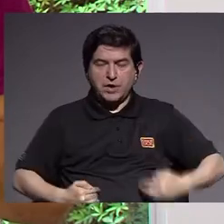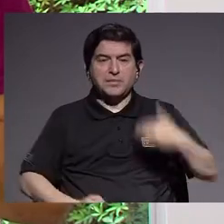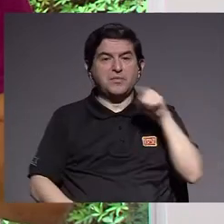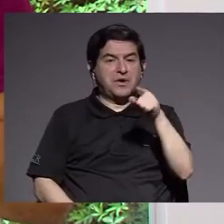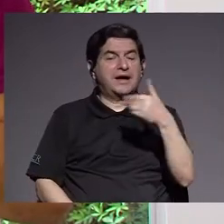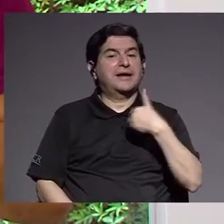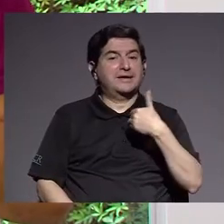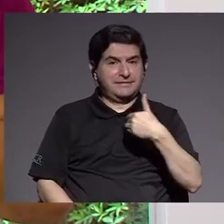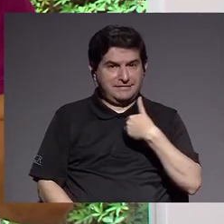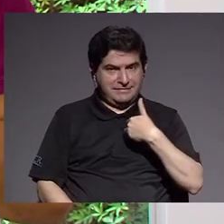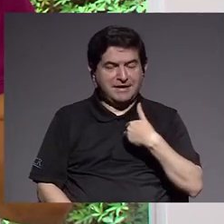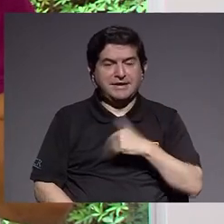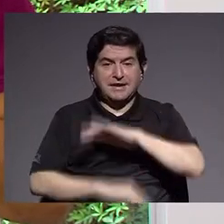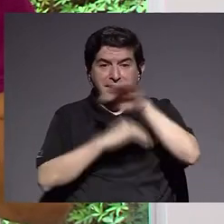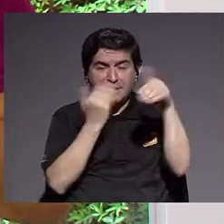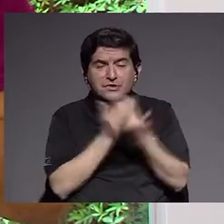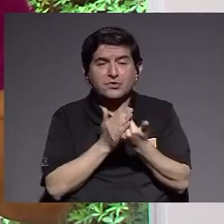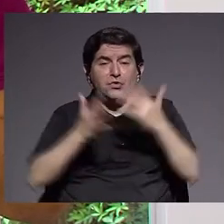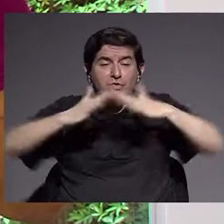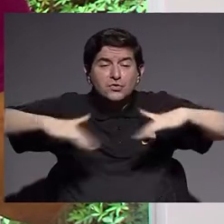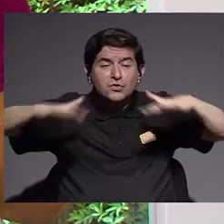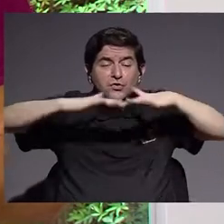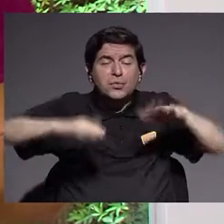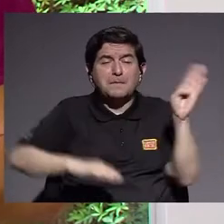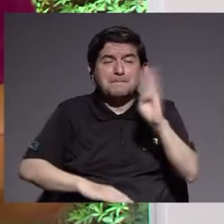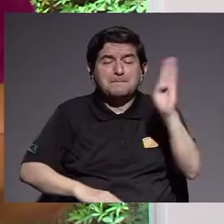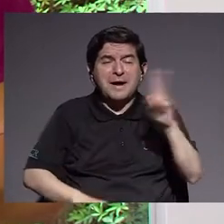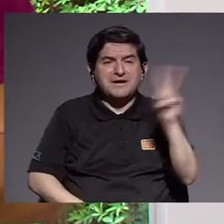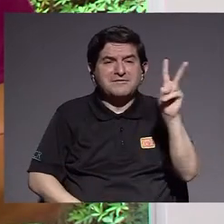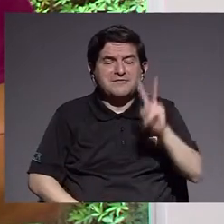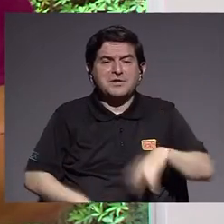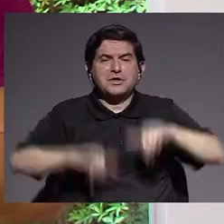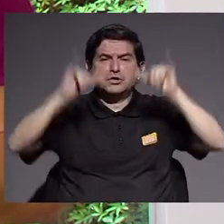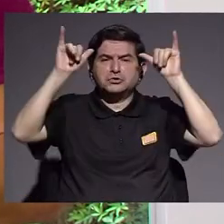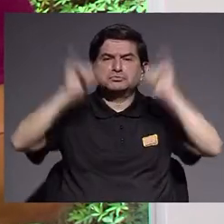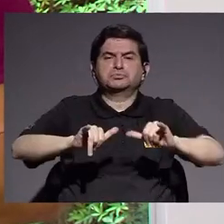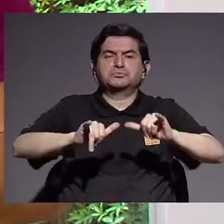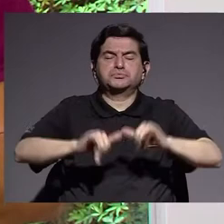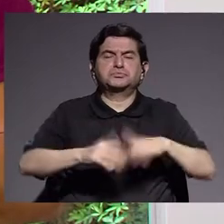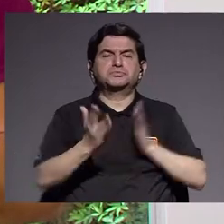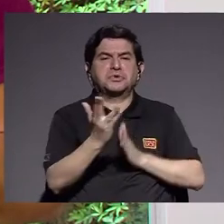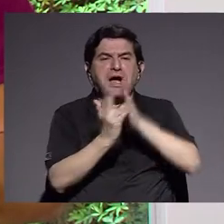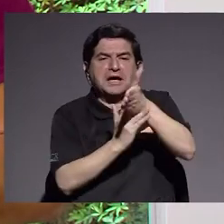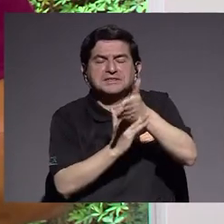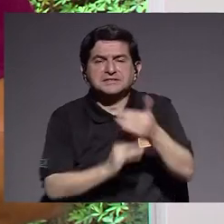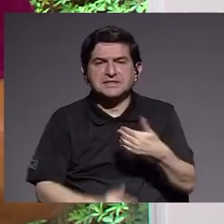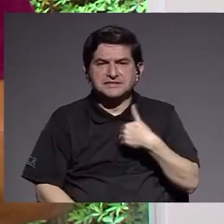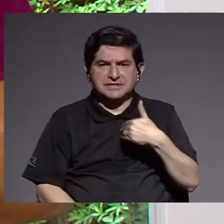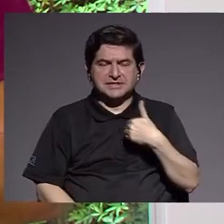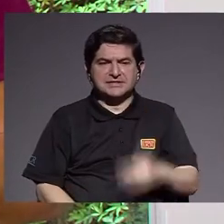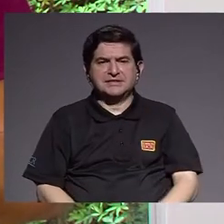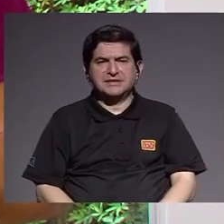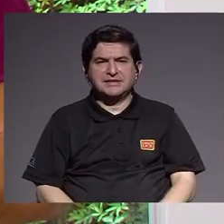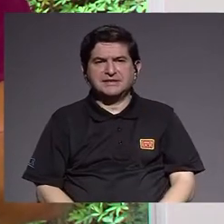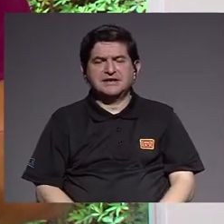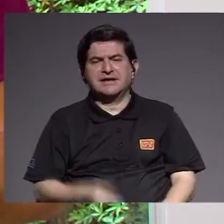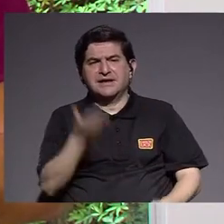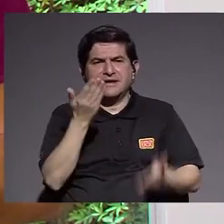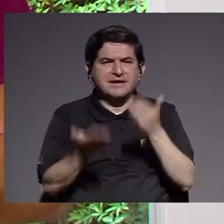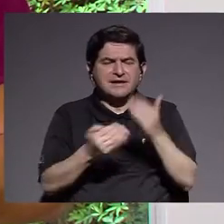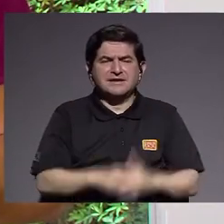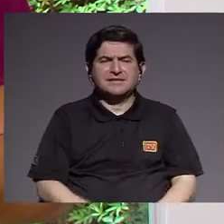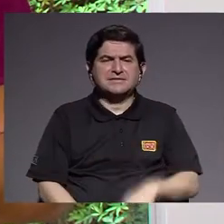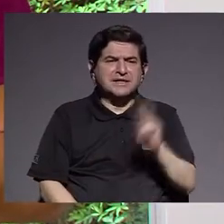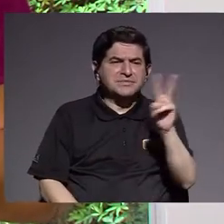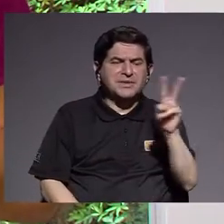cuerpo humano vamos a tener ahí todo un nicho para que las bacterias y virus entren si tenemos las reacciones